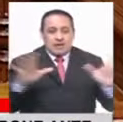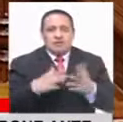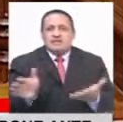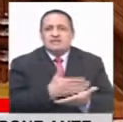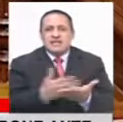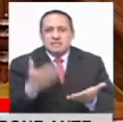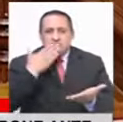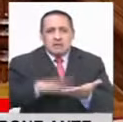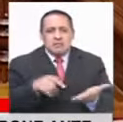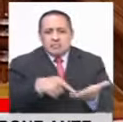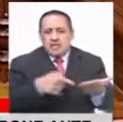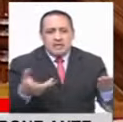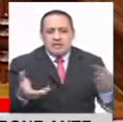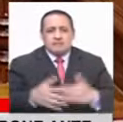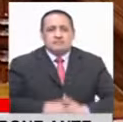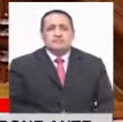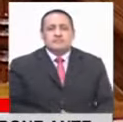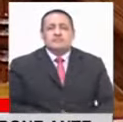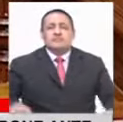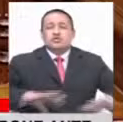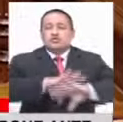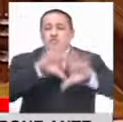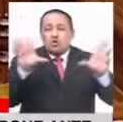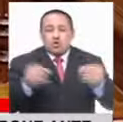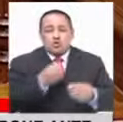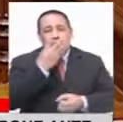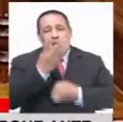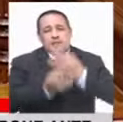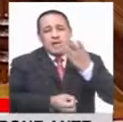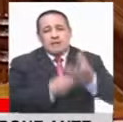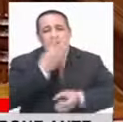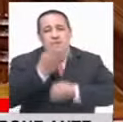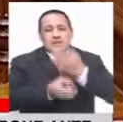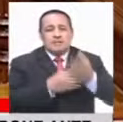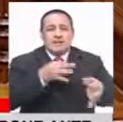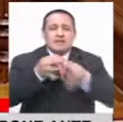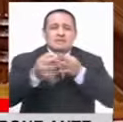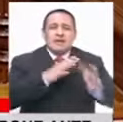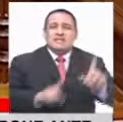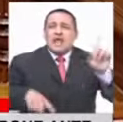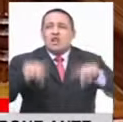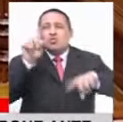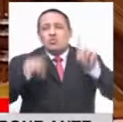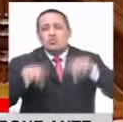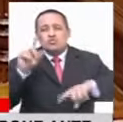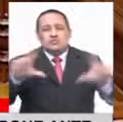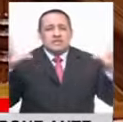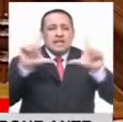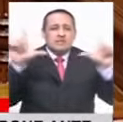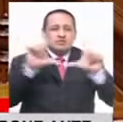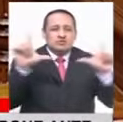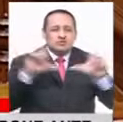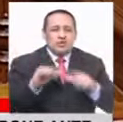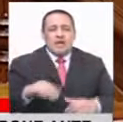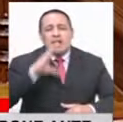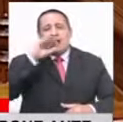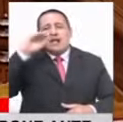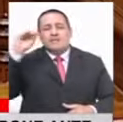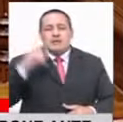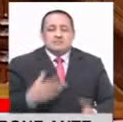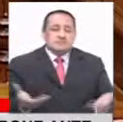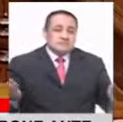alguna irregularidad. Todo su relato se basa en versiones de ciertos medios de comunicación. Esta